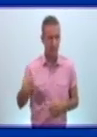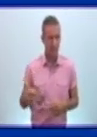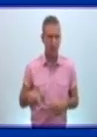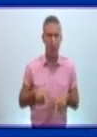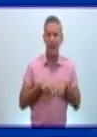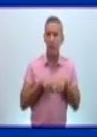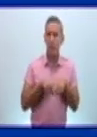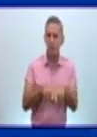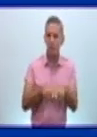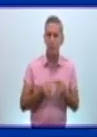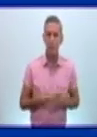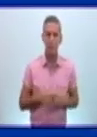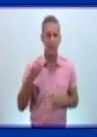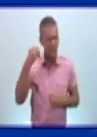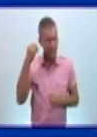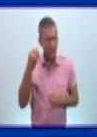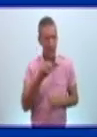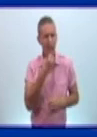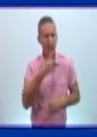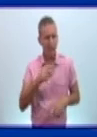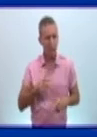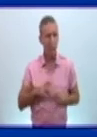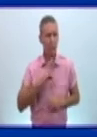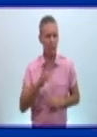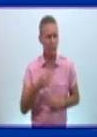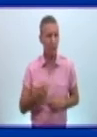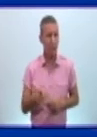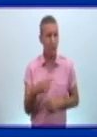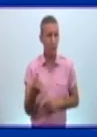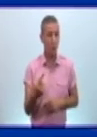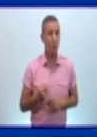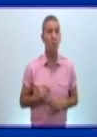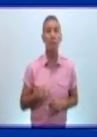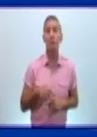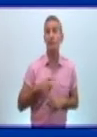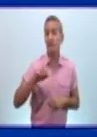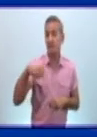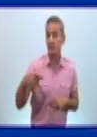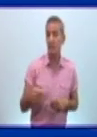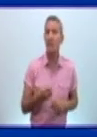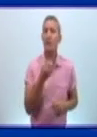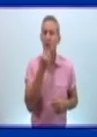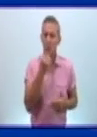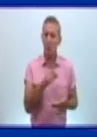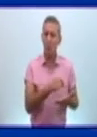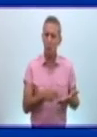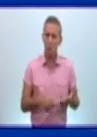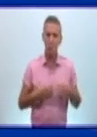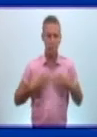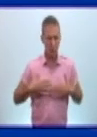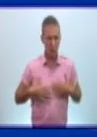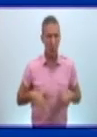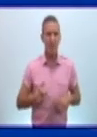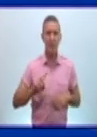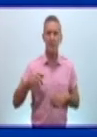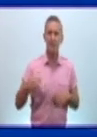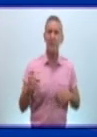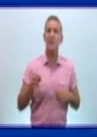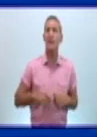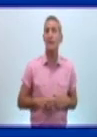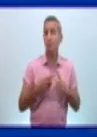conjunta, analizar las posibles respuestas. Ustedes después pueden copiar el ejercicio con calma y resolverlo.